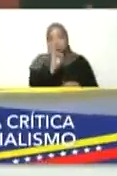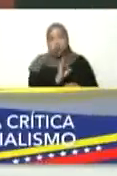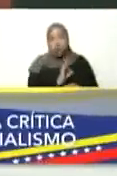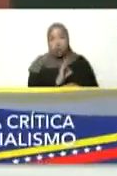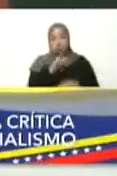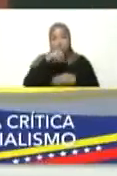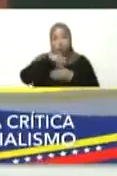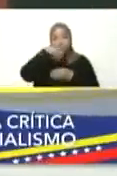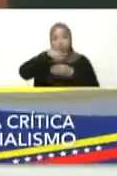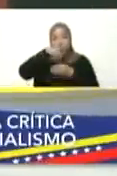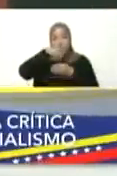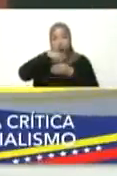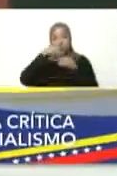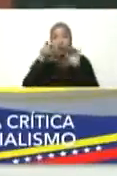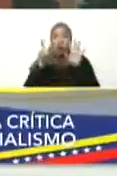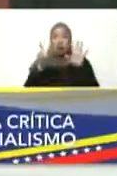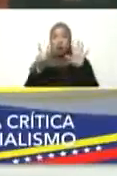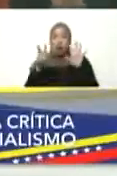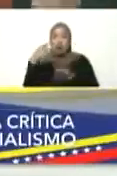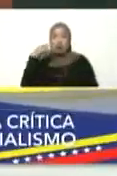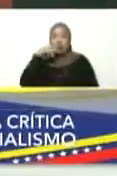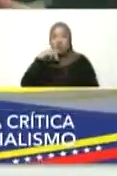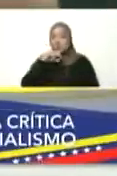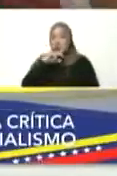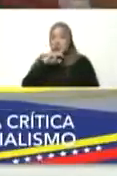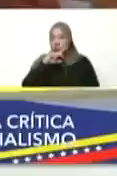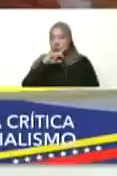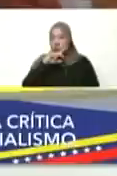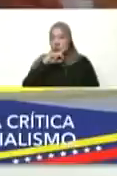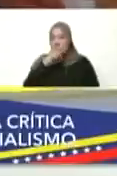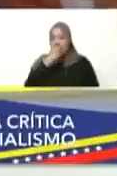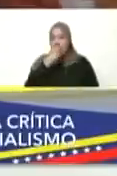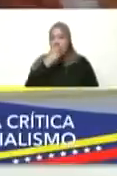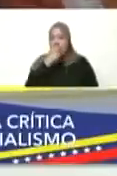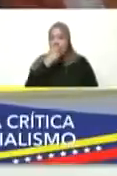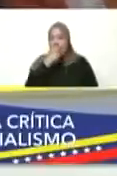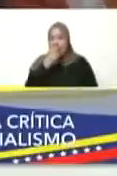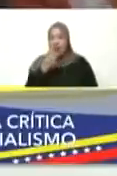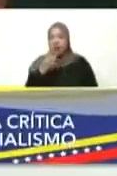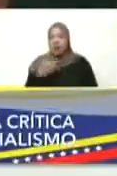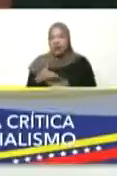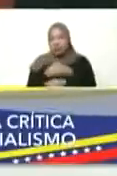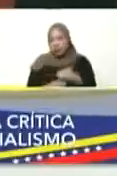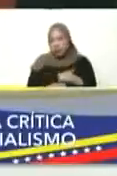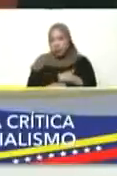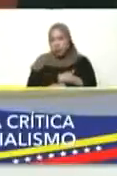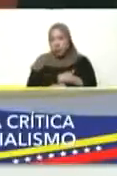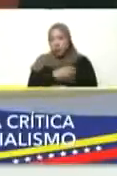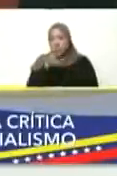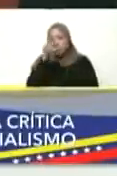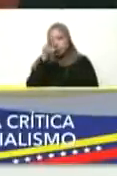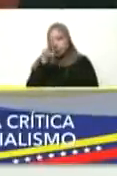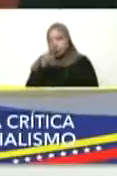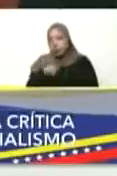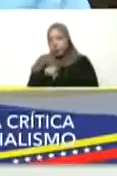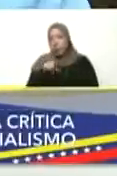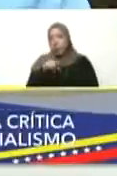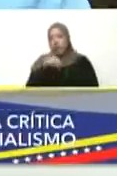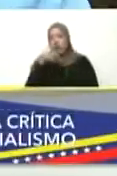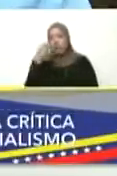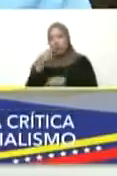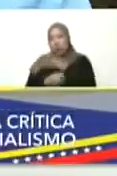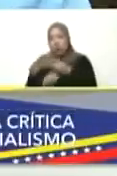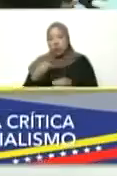votos. El 7 de octubre, unos días antes apenas, ya él hablaba de meter